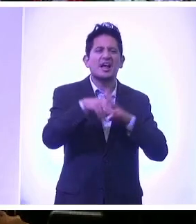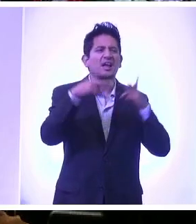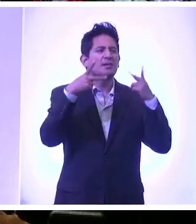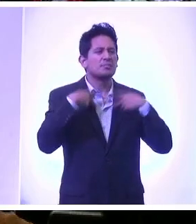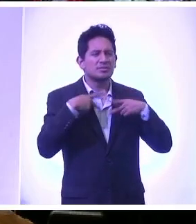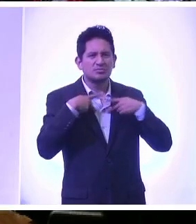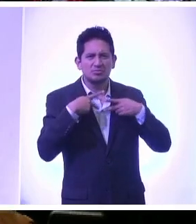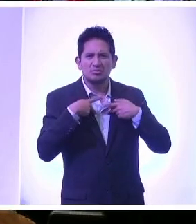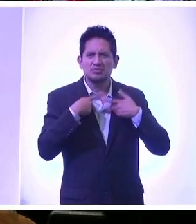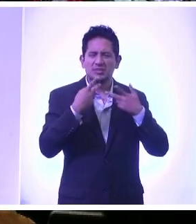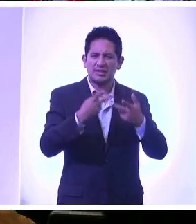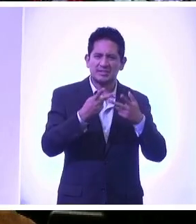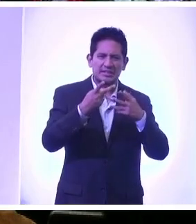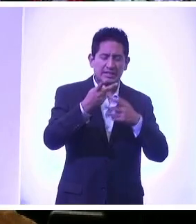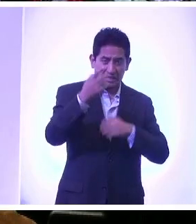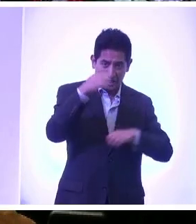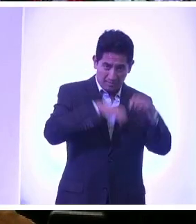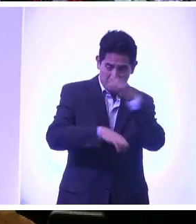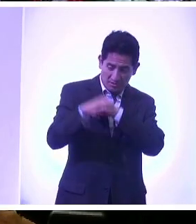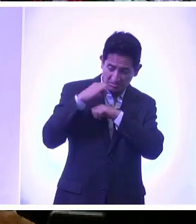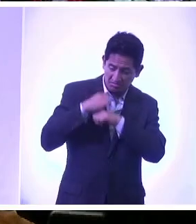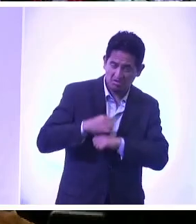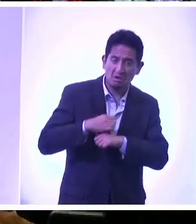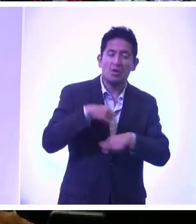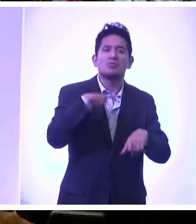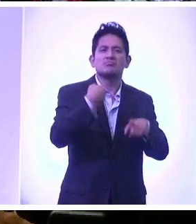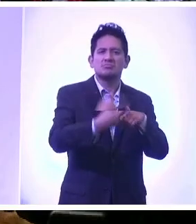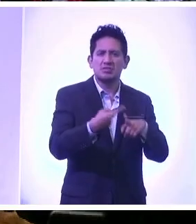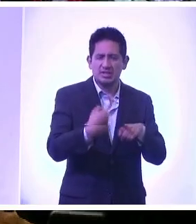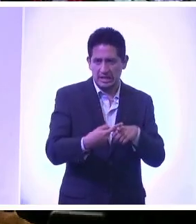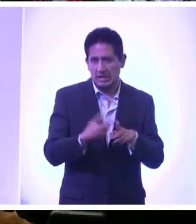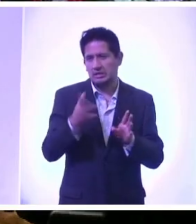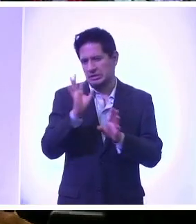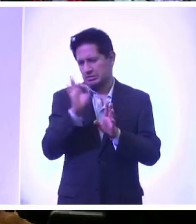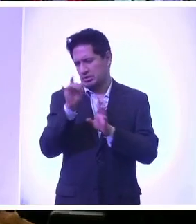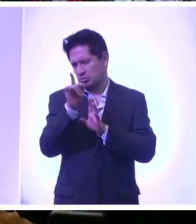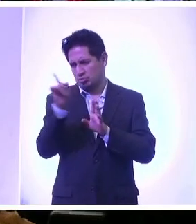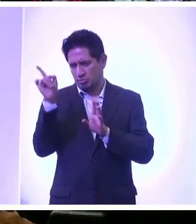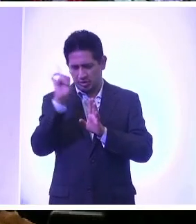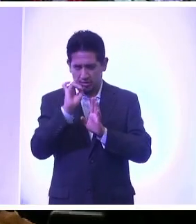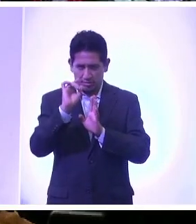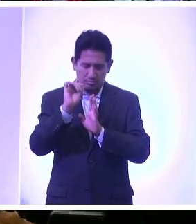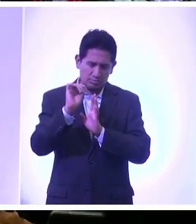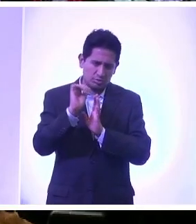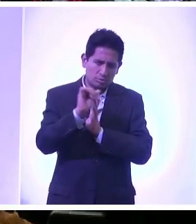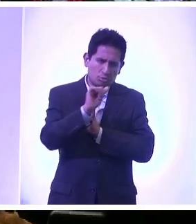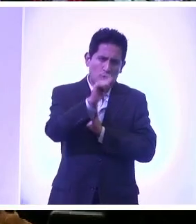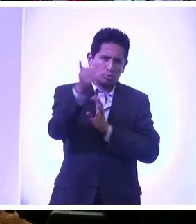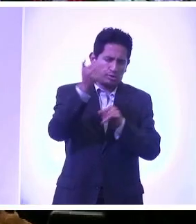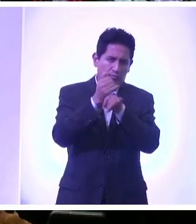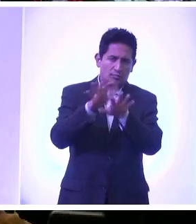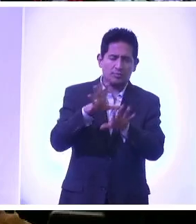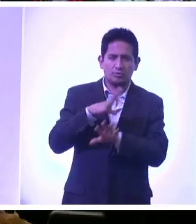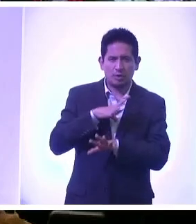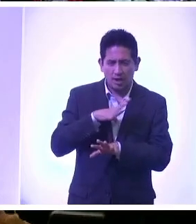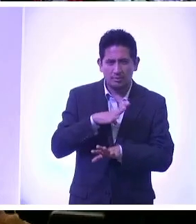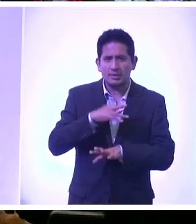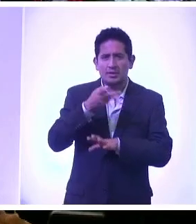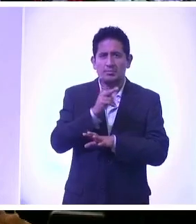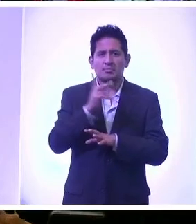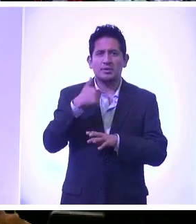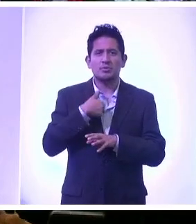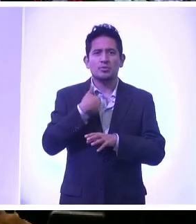empresarios Pues según lo que yo he leído A lo mejor alguno de ustedes puede eh eh aumentarlo o corregirme en el